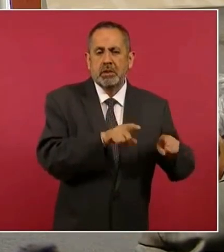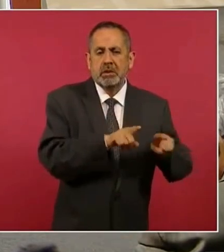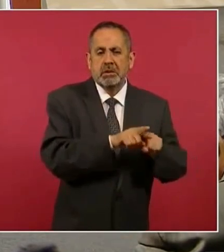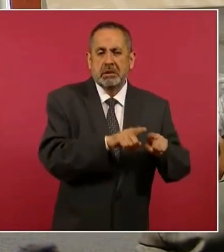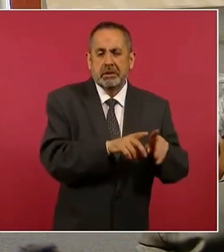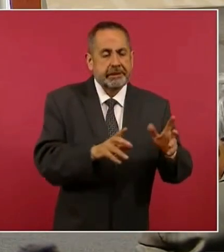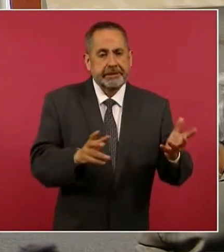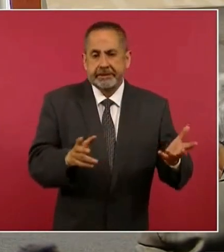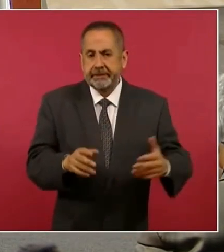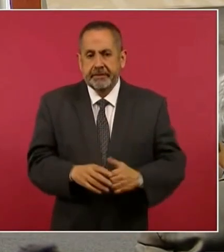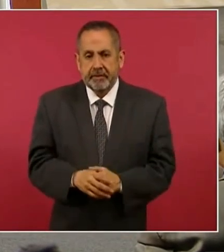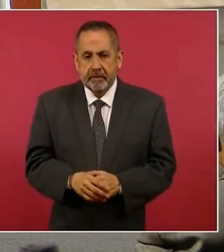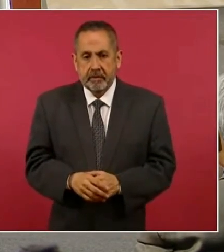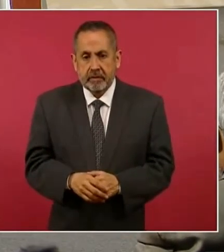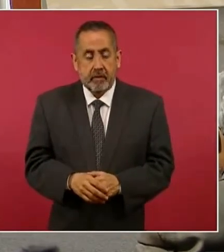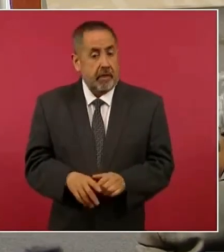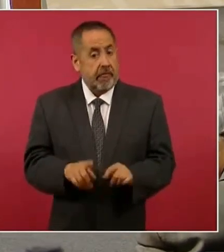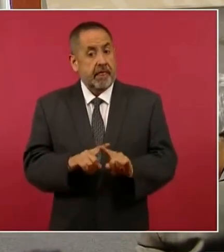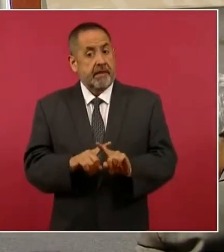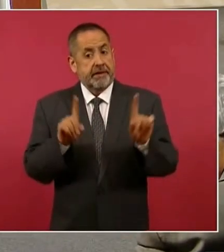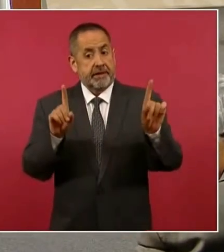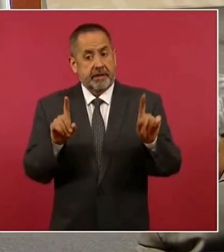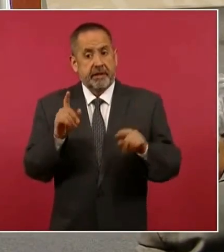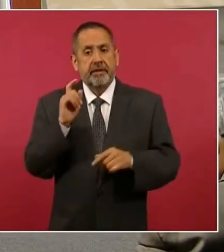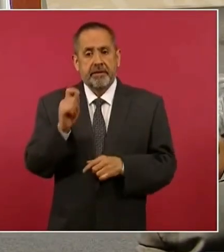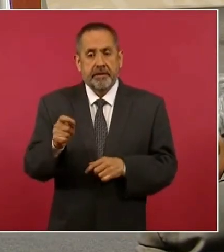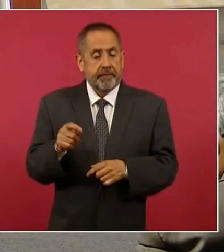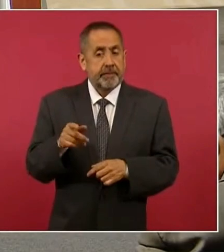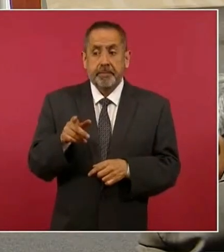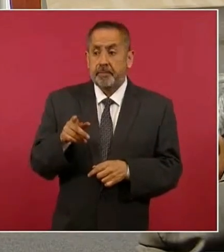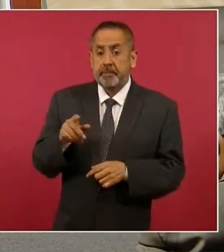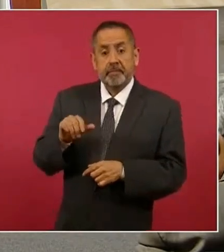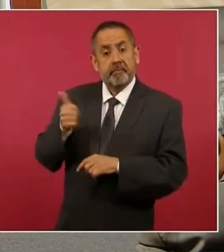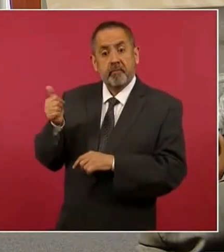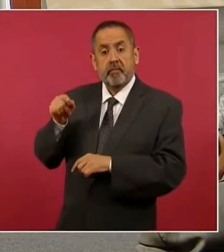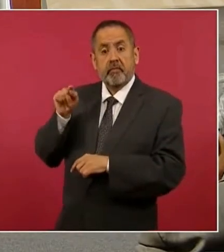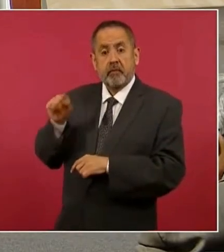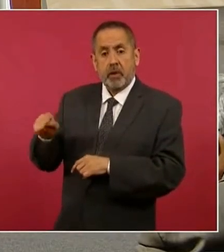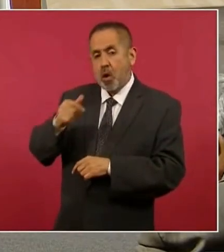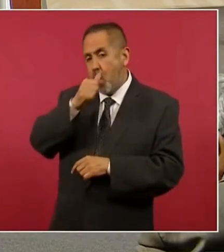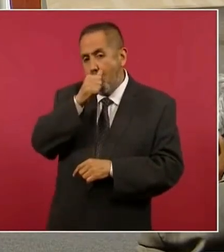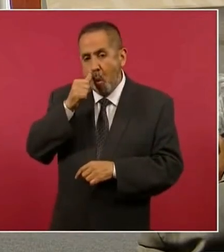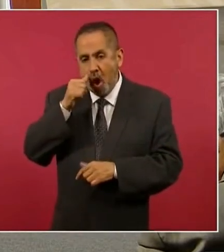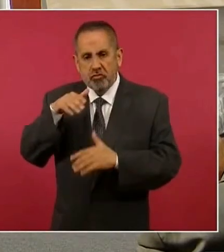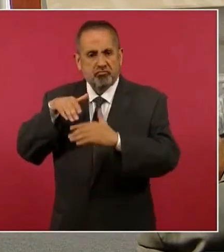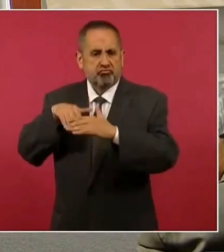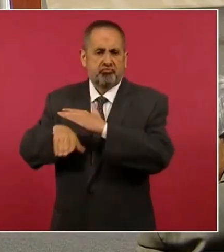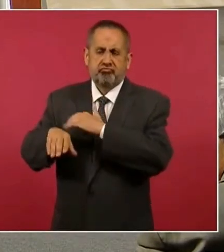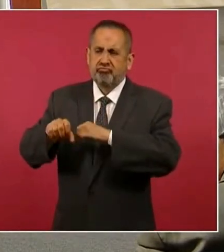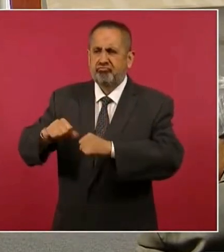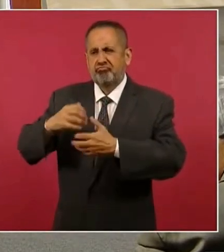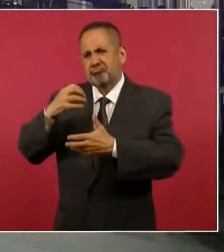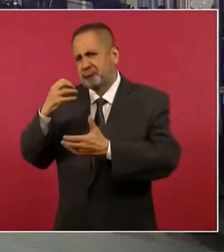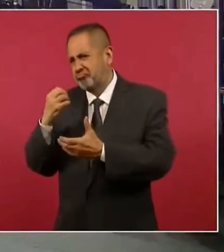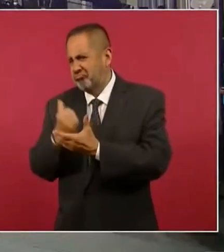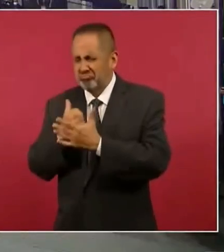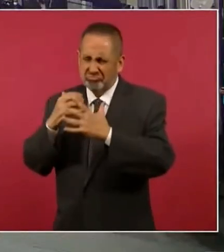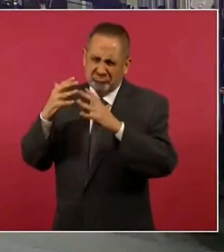Bueno, lo contrario a eso es la entrada de Juárez, triunfante,